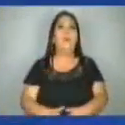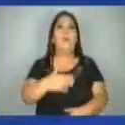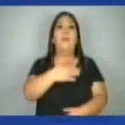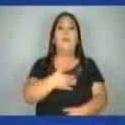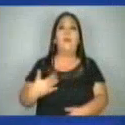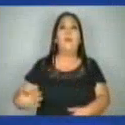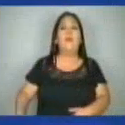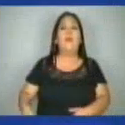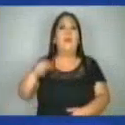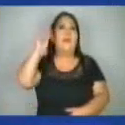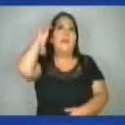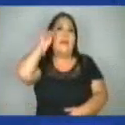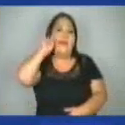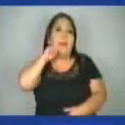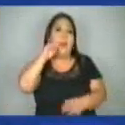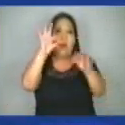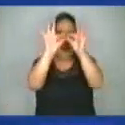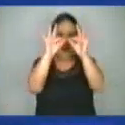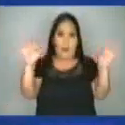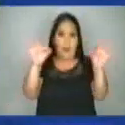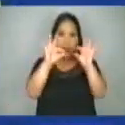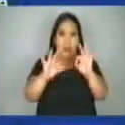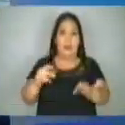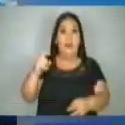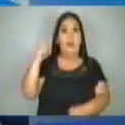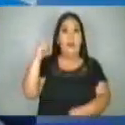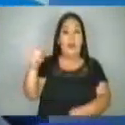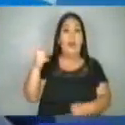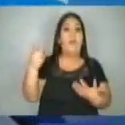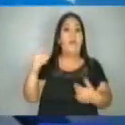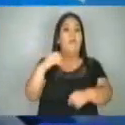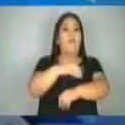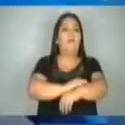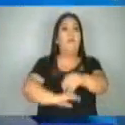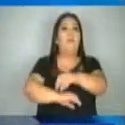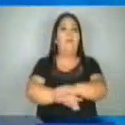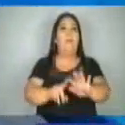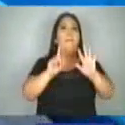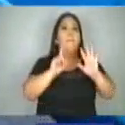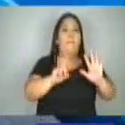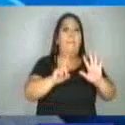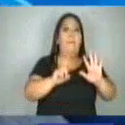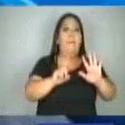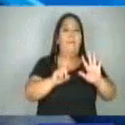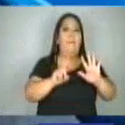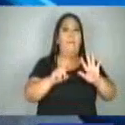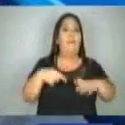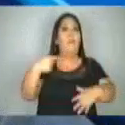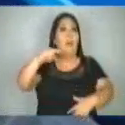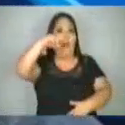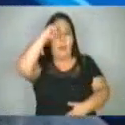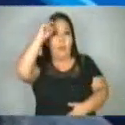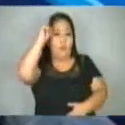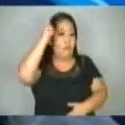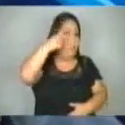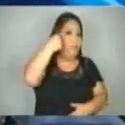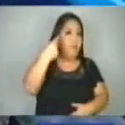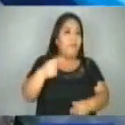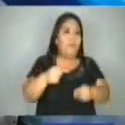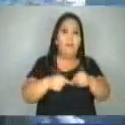de la República, en su cuenta de X, en total se detuvo a 6 personas. Este operativo se realizó a